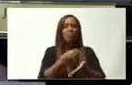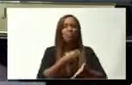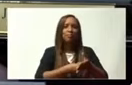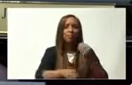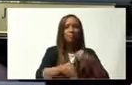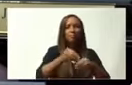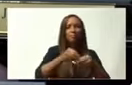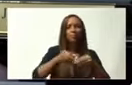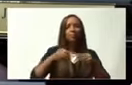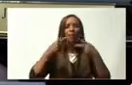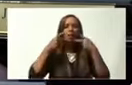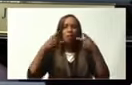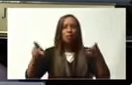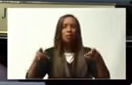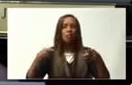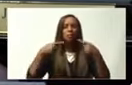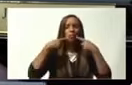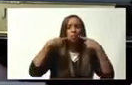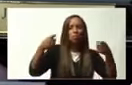tanto, presidente,